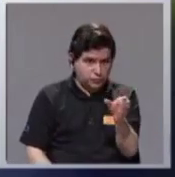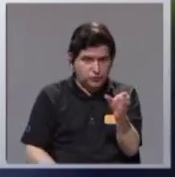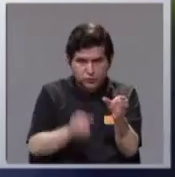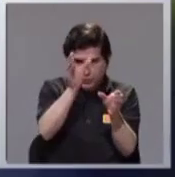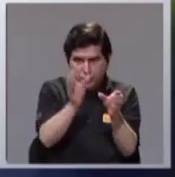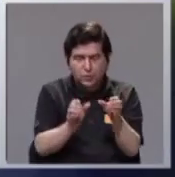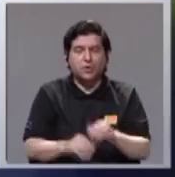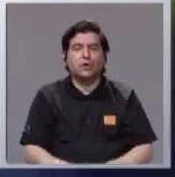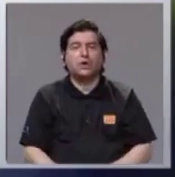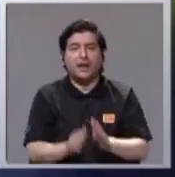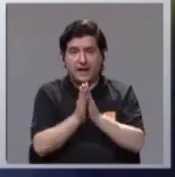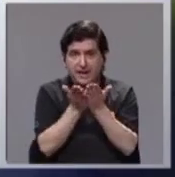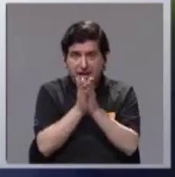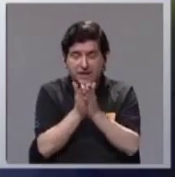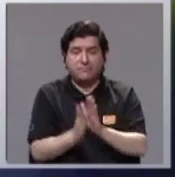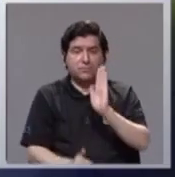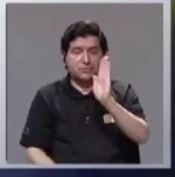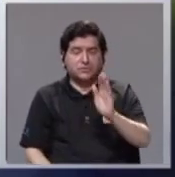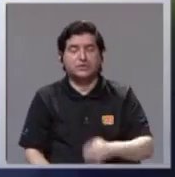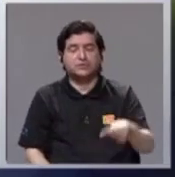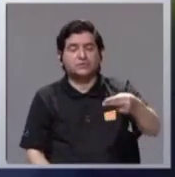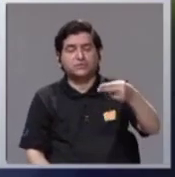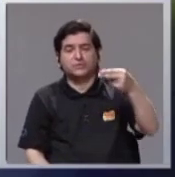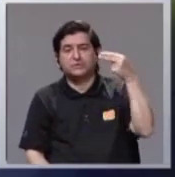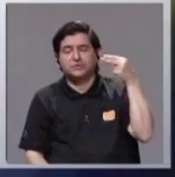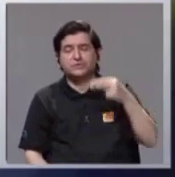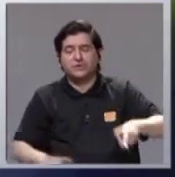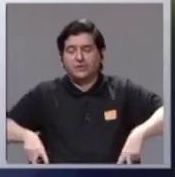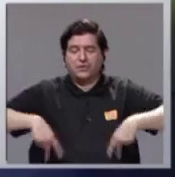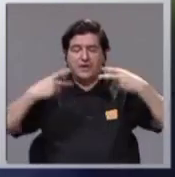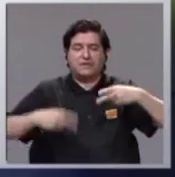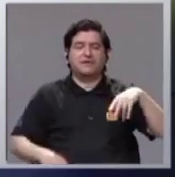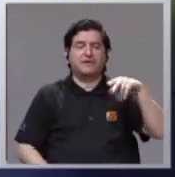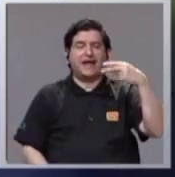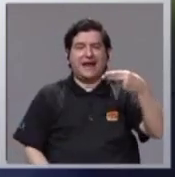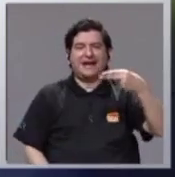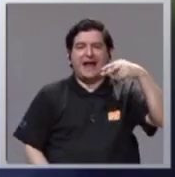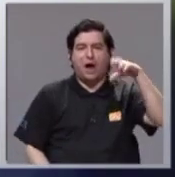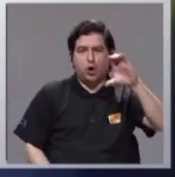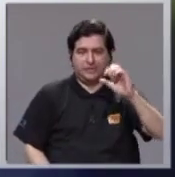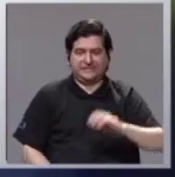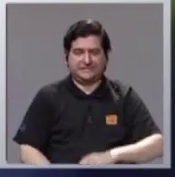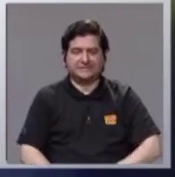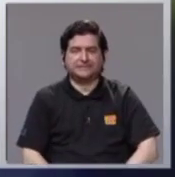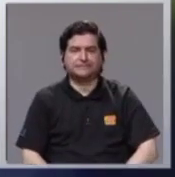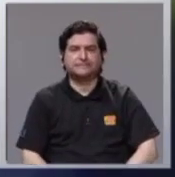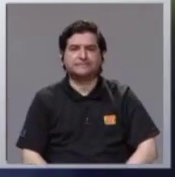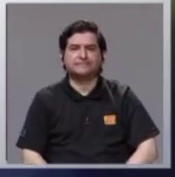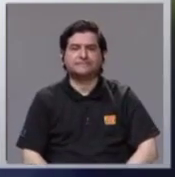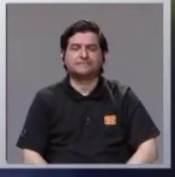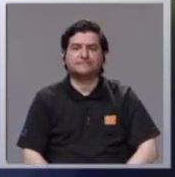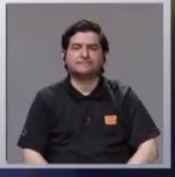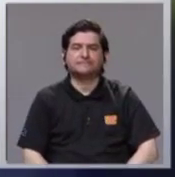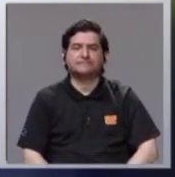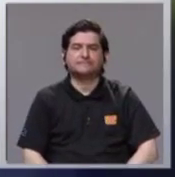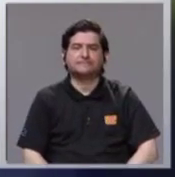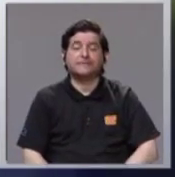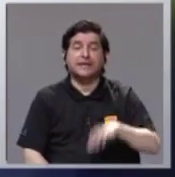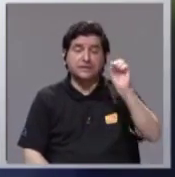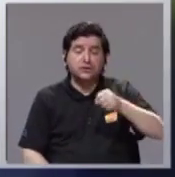2 segmentos de su biografía de Cortés. Sí, y